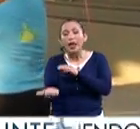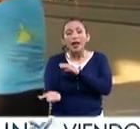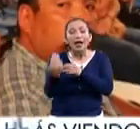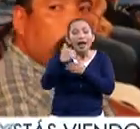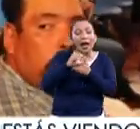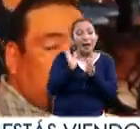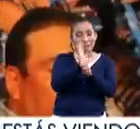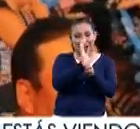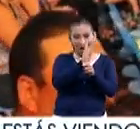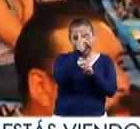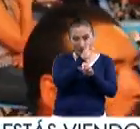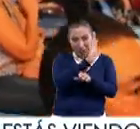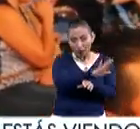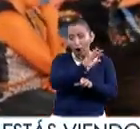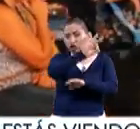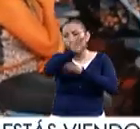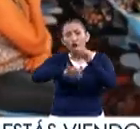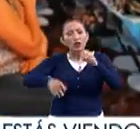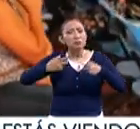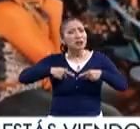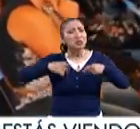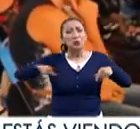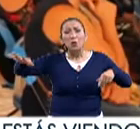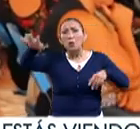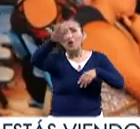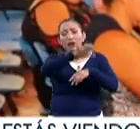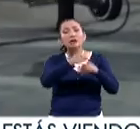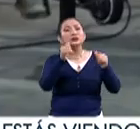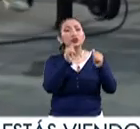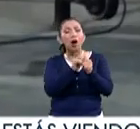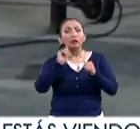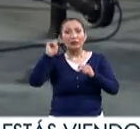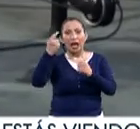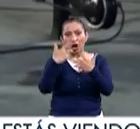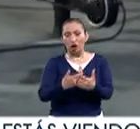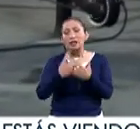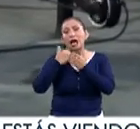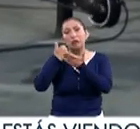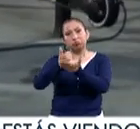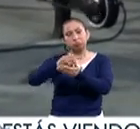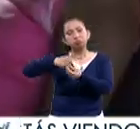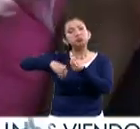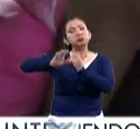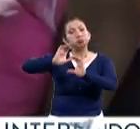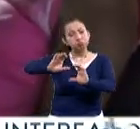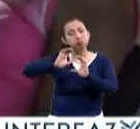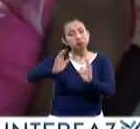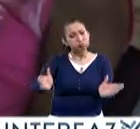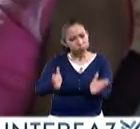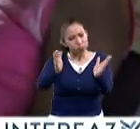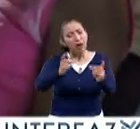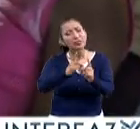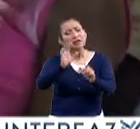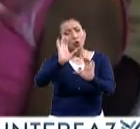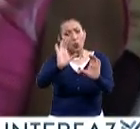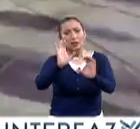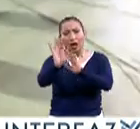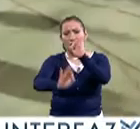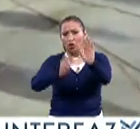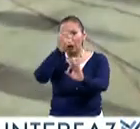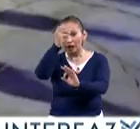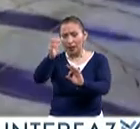las películas nacionales a todos los públicos, a través de tecnologías sustentables, alentando el desarrollo